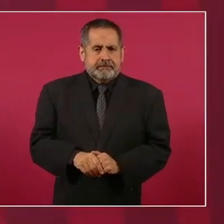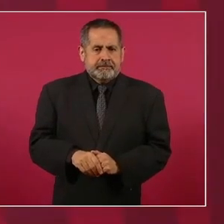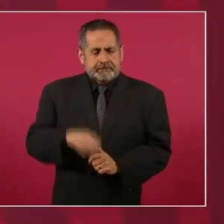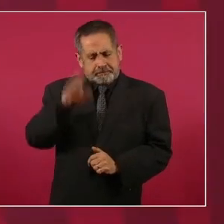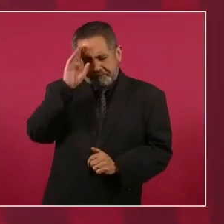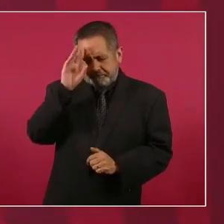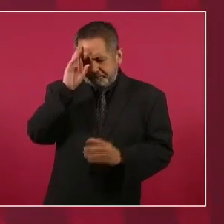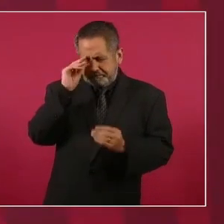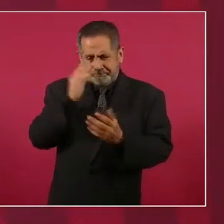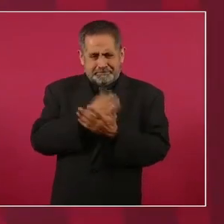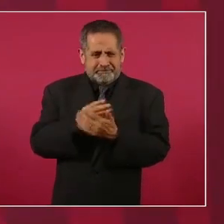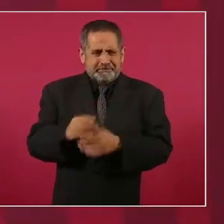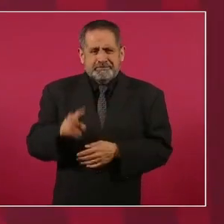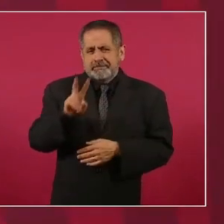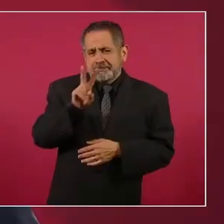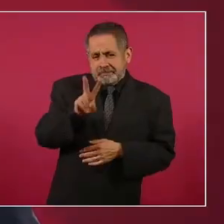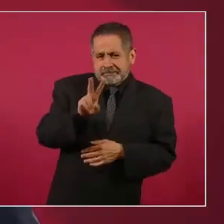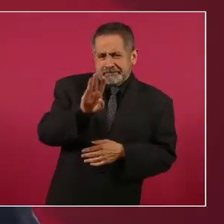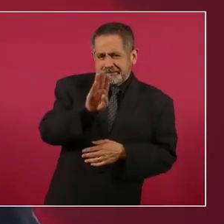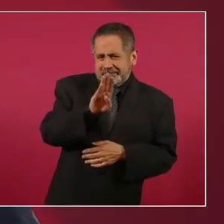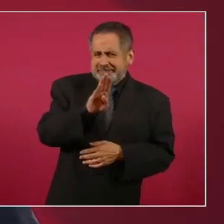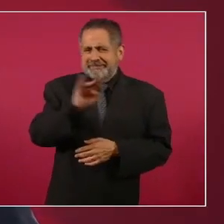En efecto,